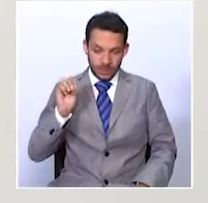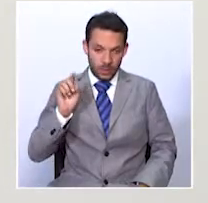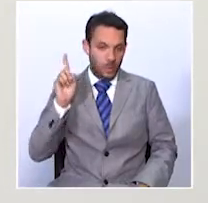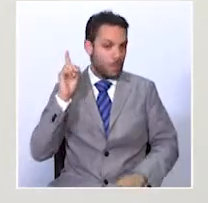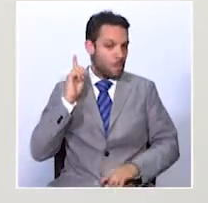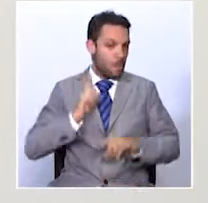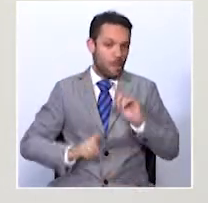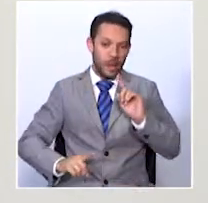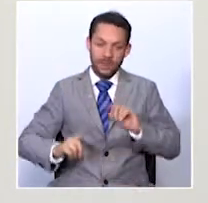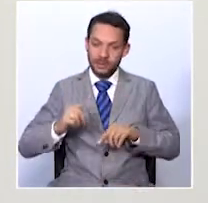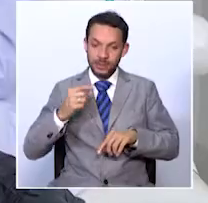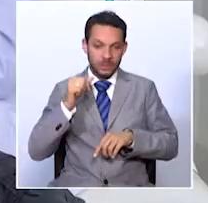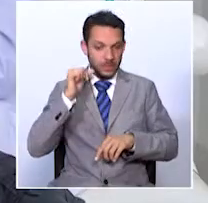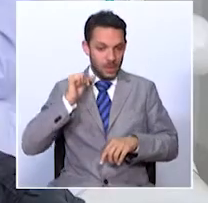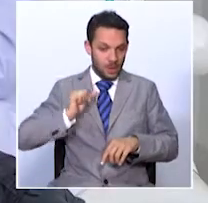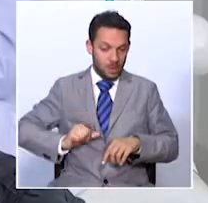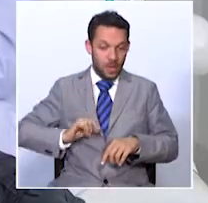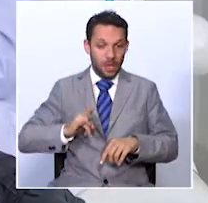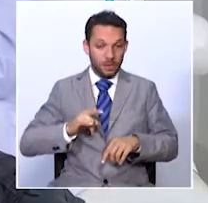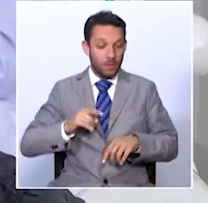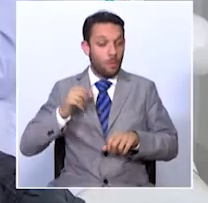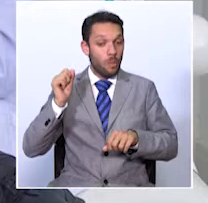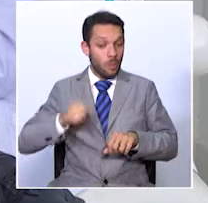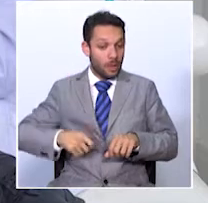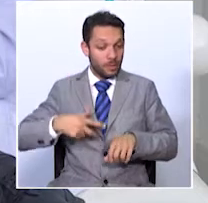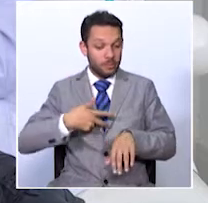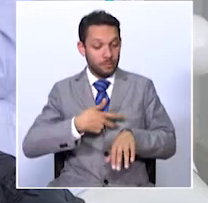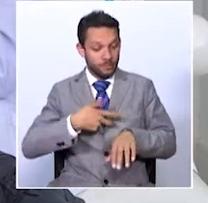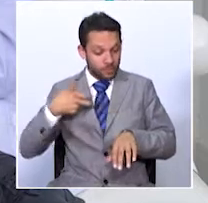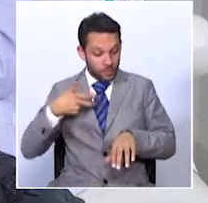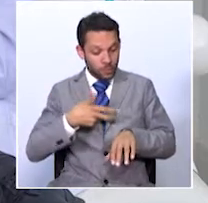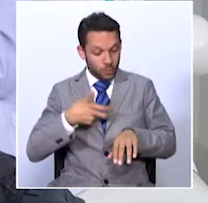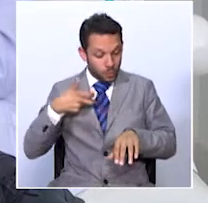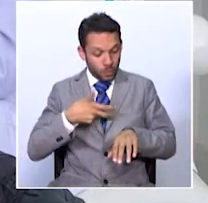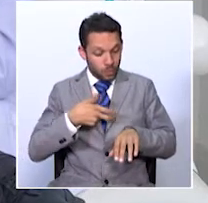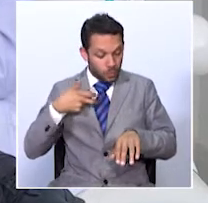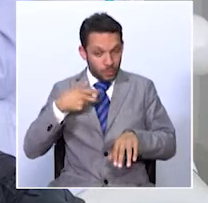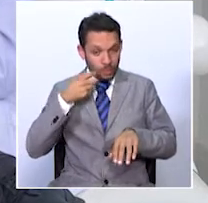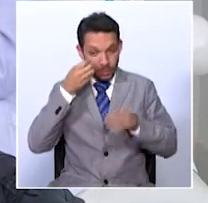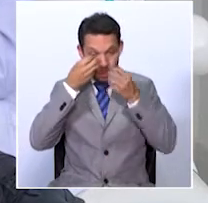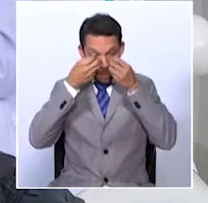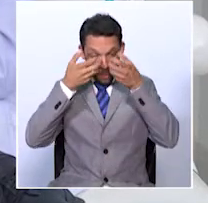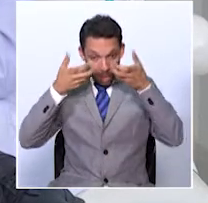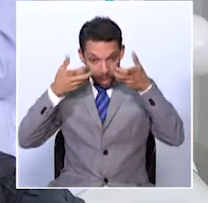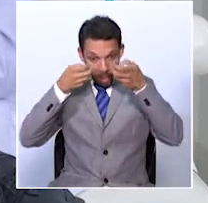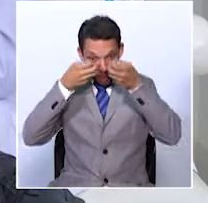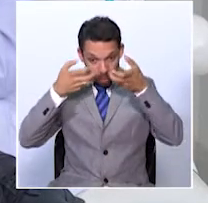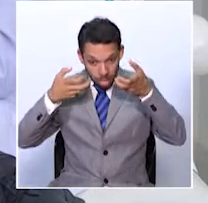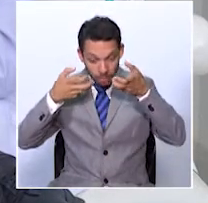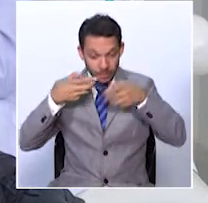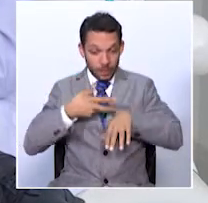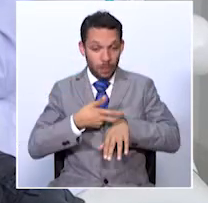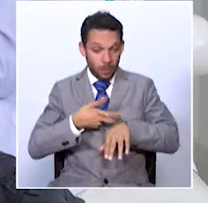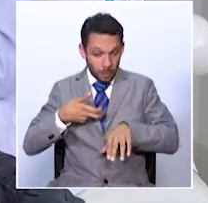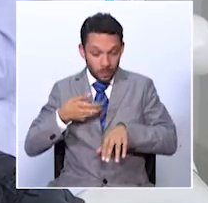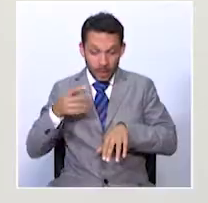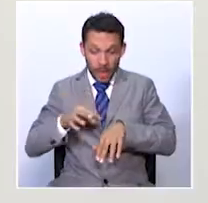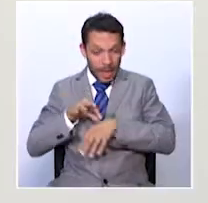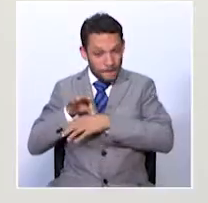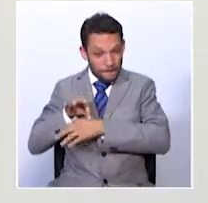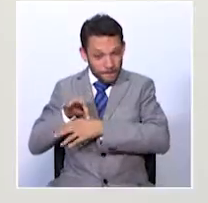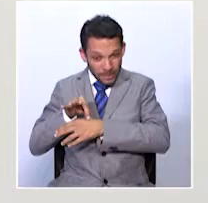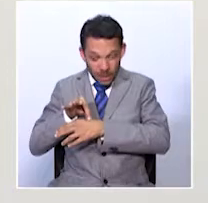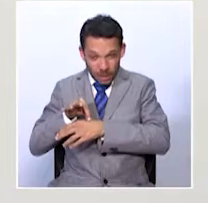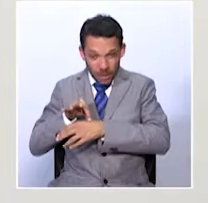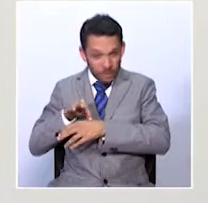nada, porque le podemos sacar las grasitas parcialmente o remodelarlas, pero si la piel que los está cubriendo